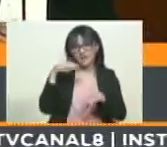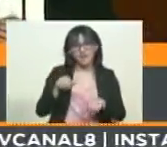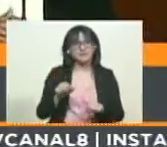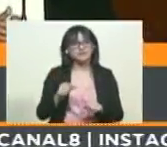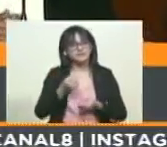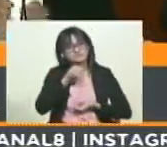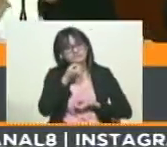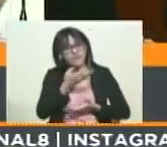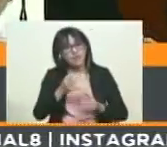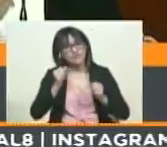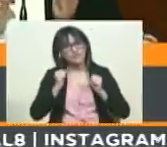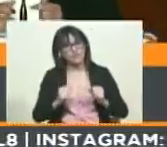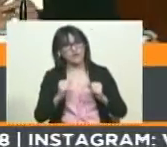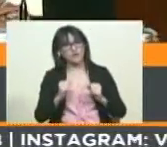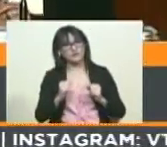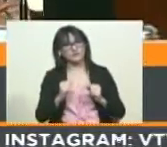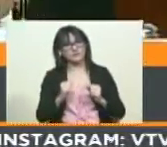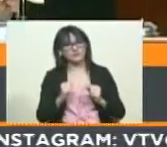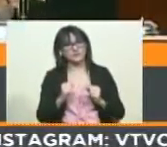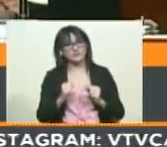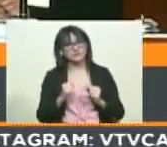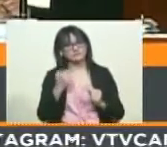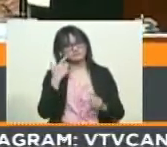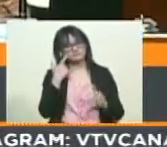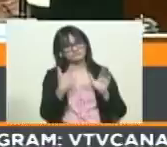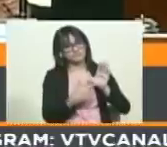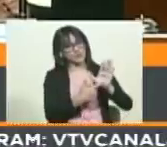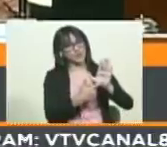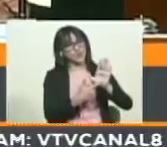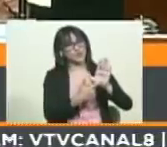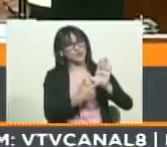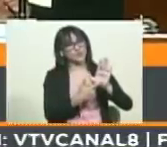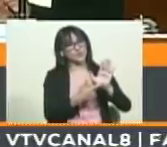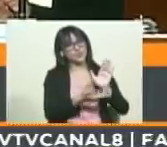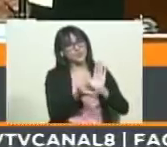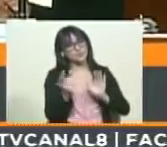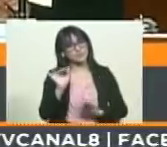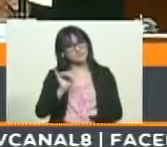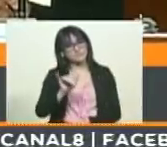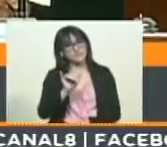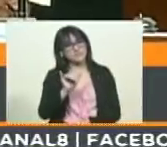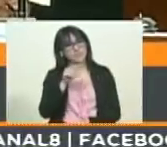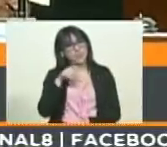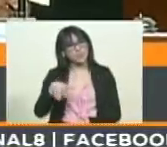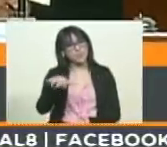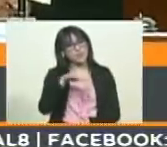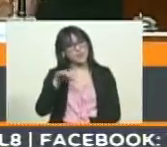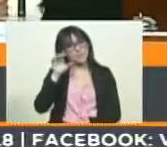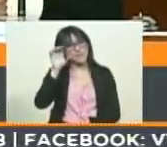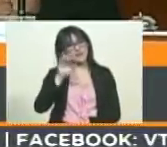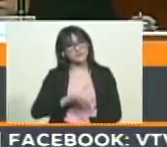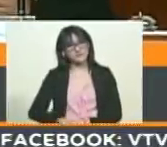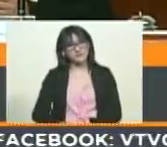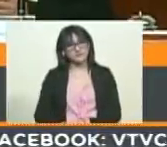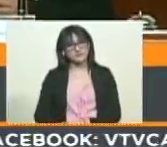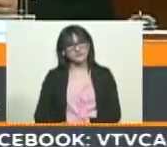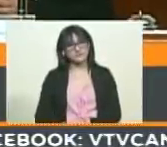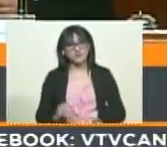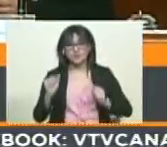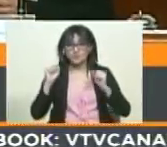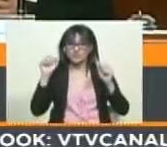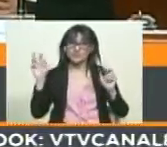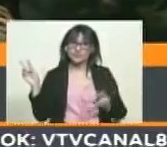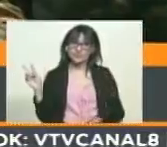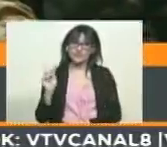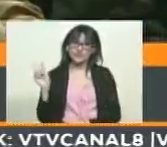fuerte, alto. Pero allí también está el ejemplo que ustedes han sembrado en los pueblos de la patria grande. Con el triunfo de